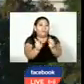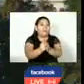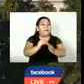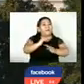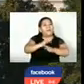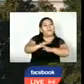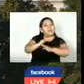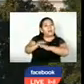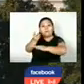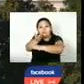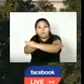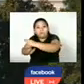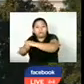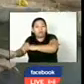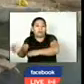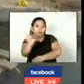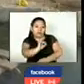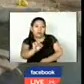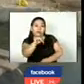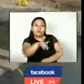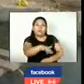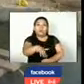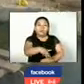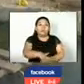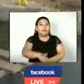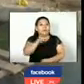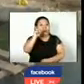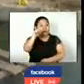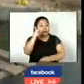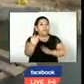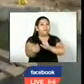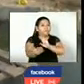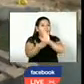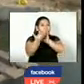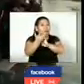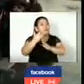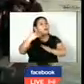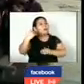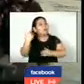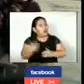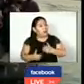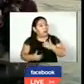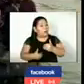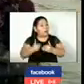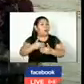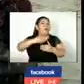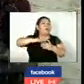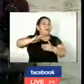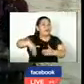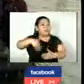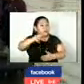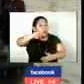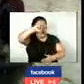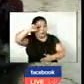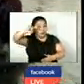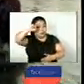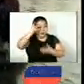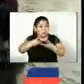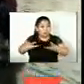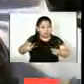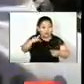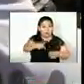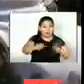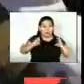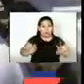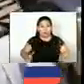irregular y mejorar las condiciones locales, un desafío que, con el tiempo, se podrá superar con el trabajo articulado entre el gobierno,